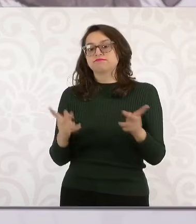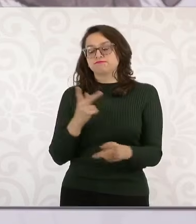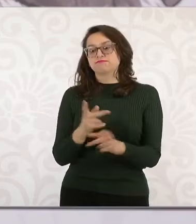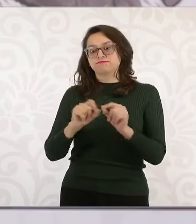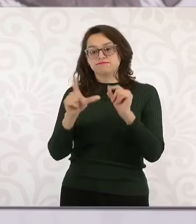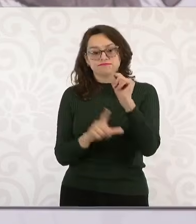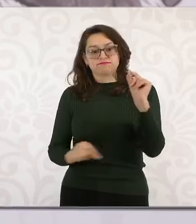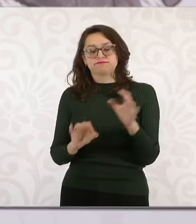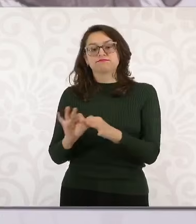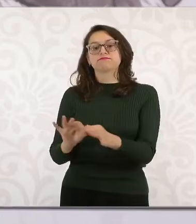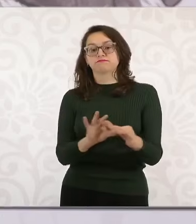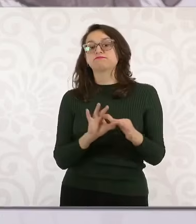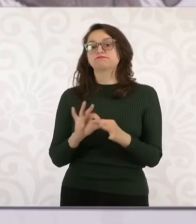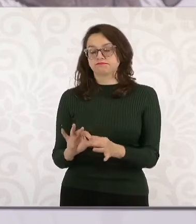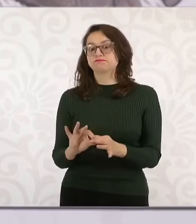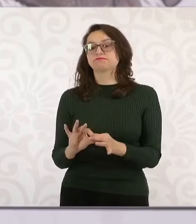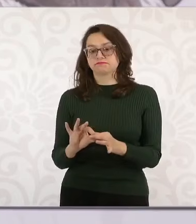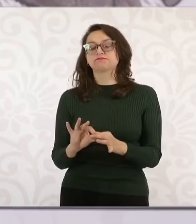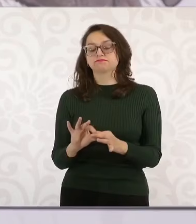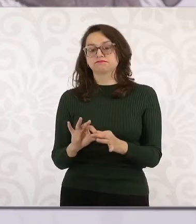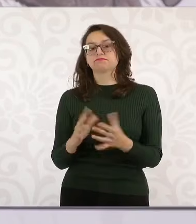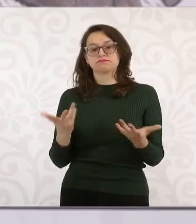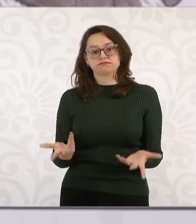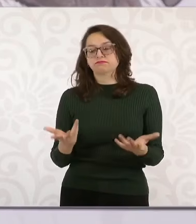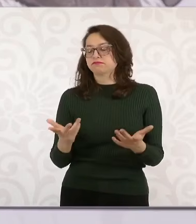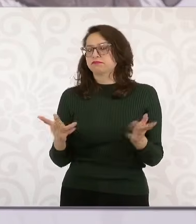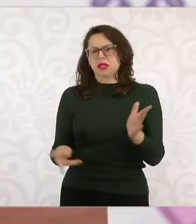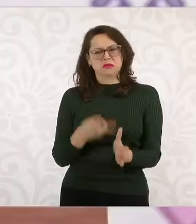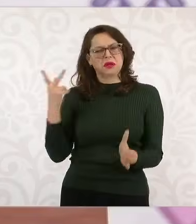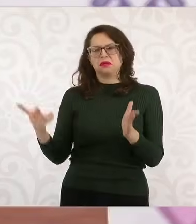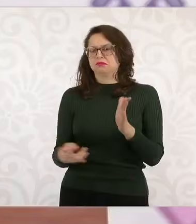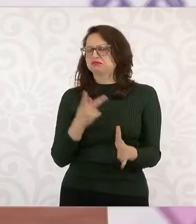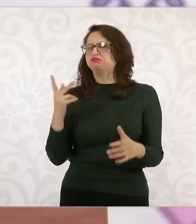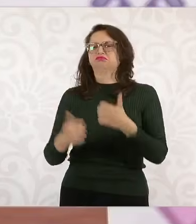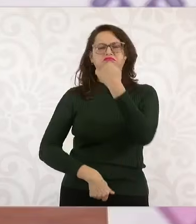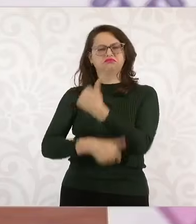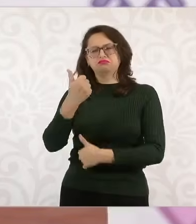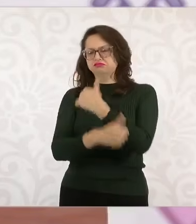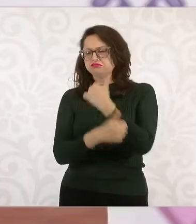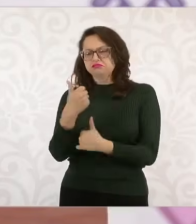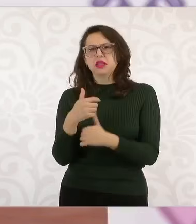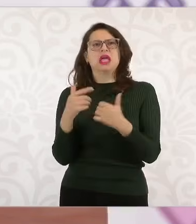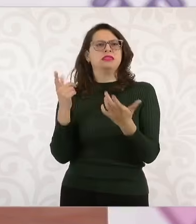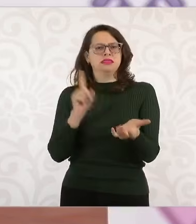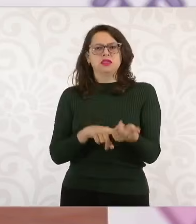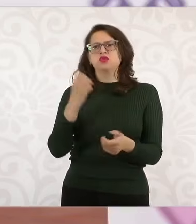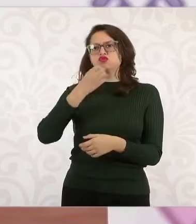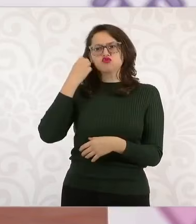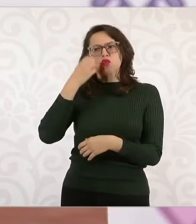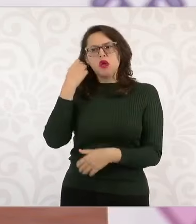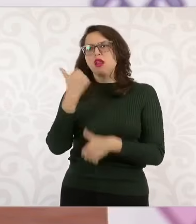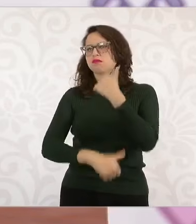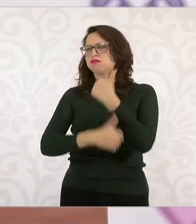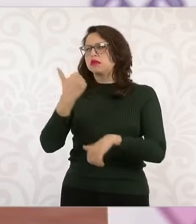Nacional, participan en muchos encuentros, en encuentros de la propia escuela y encuentros